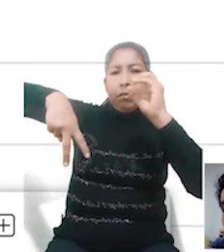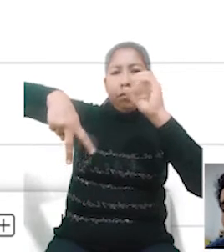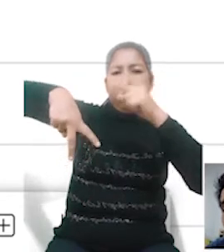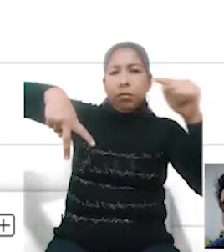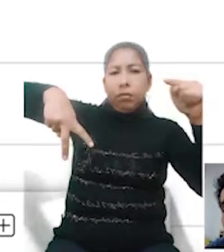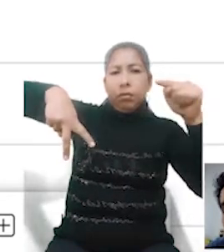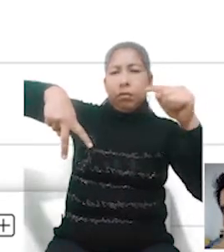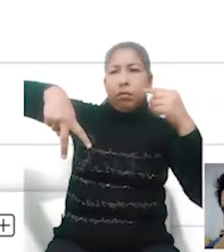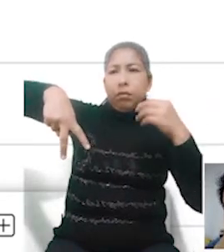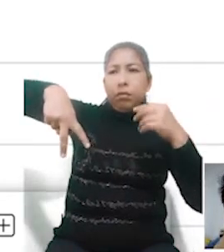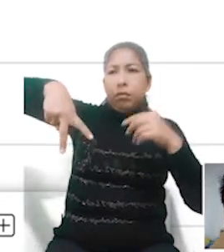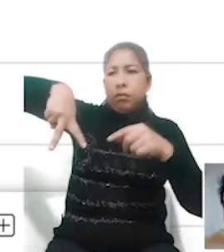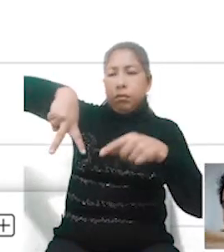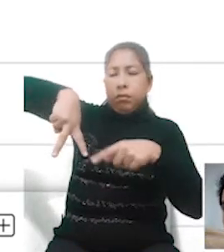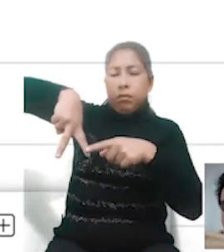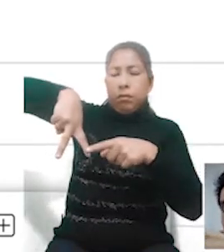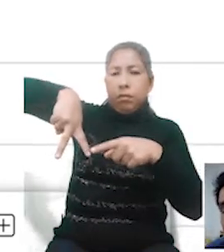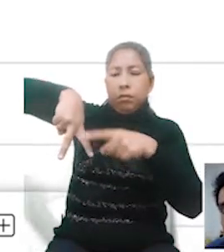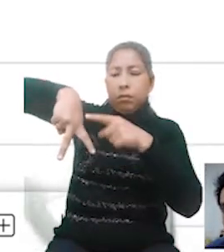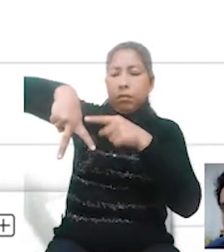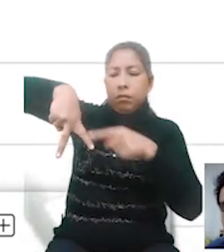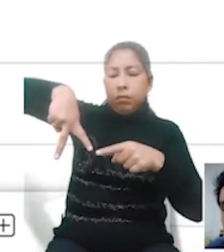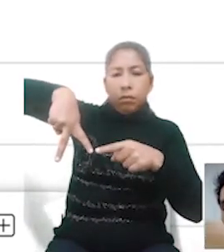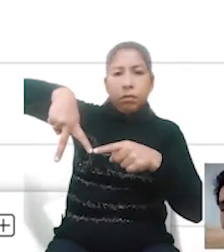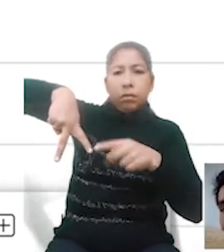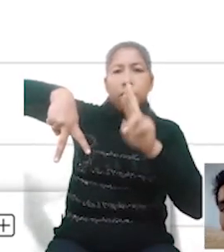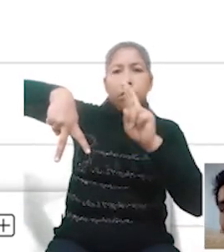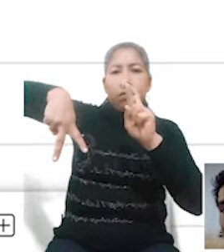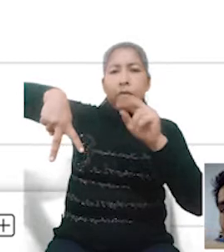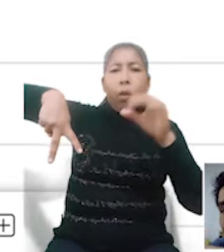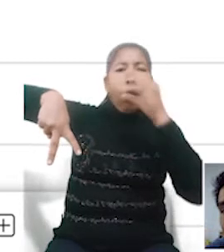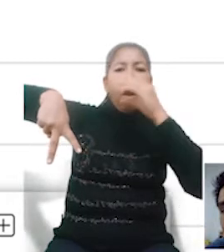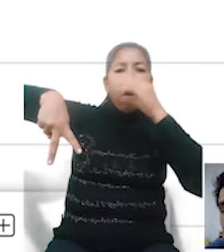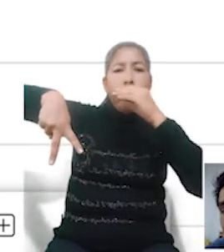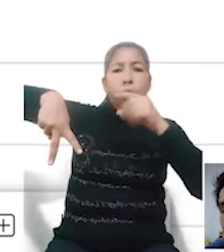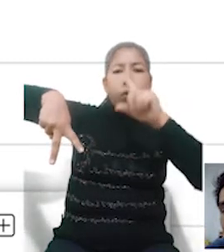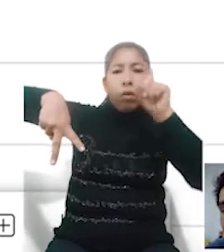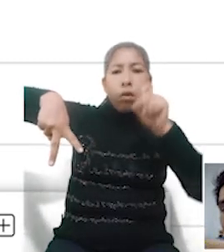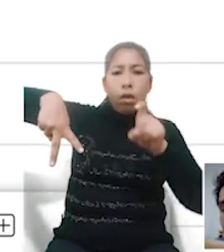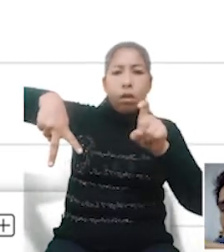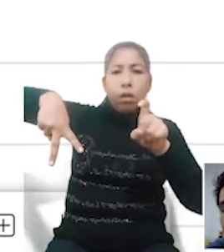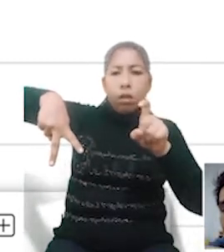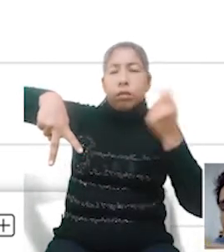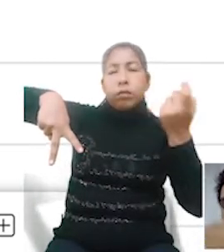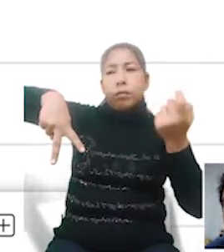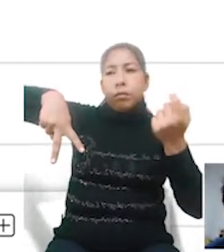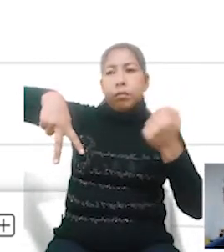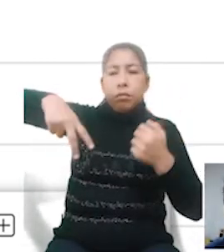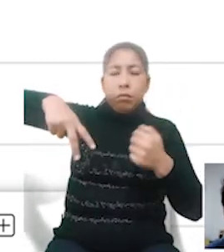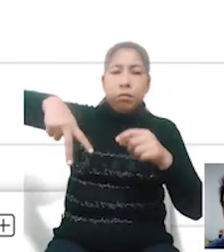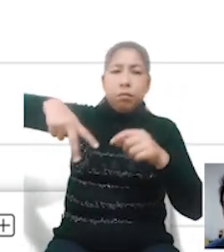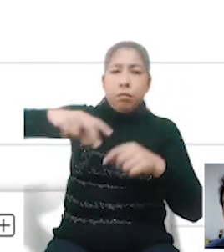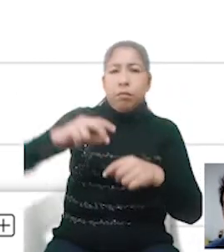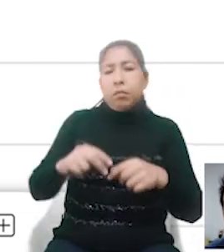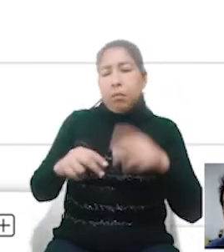esta circunferencia es lo que queremos saber, ya que representa el tamaño o la longitud de este péndulo.